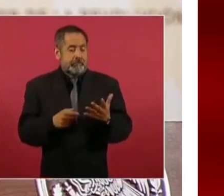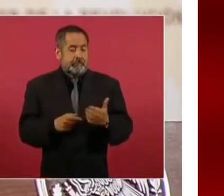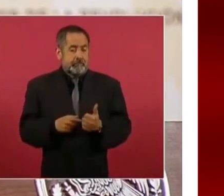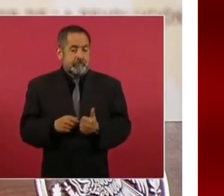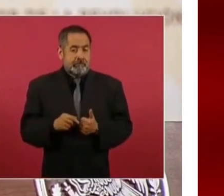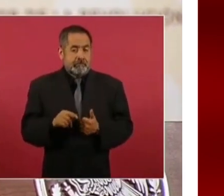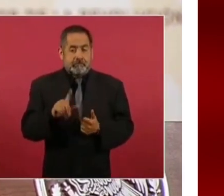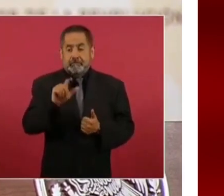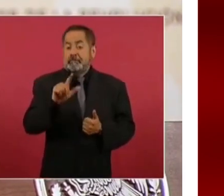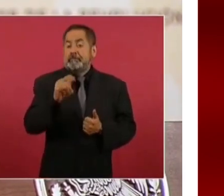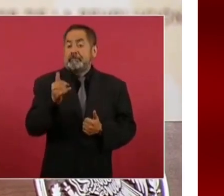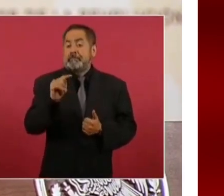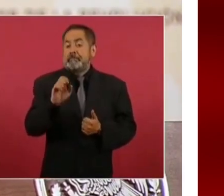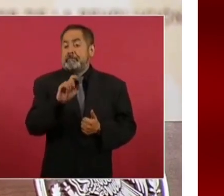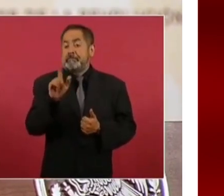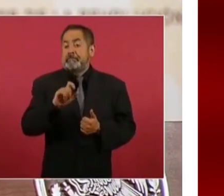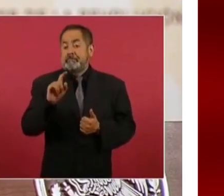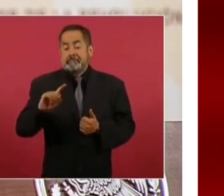Lili Téllez,